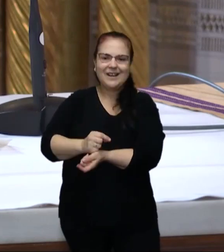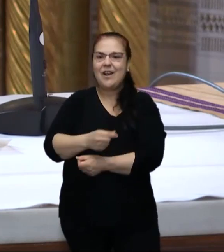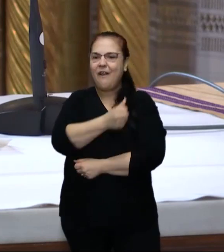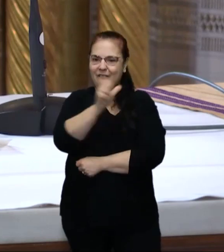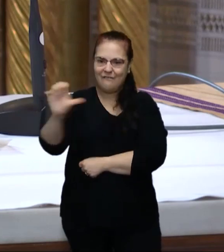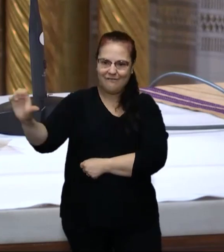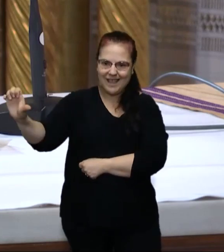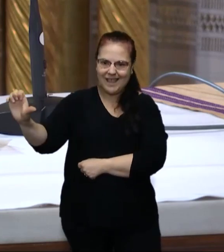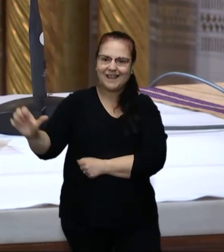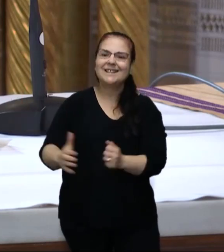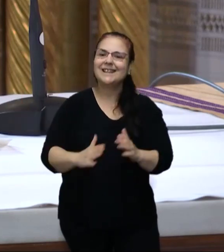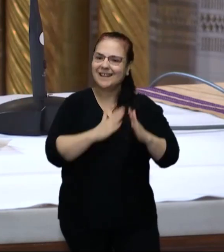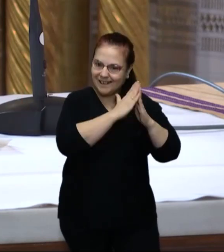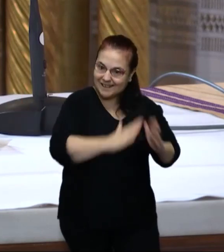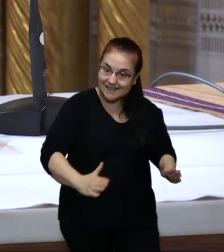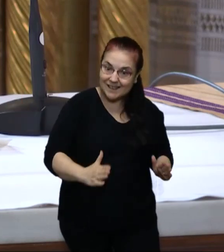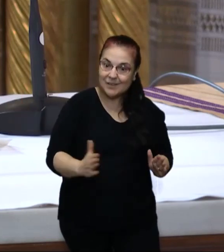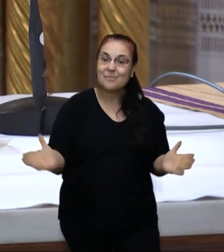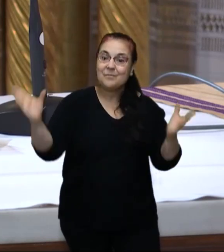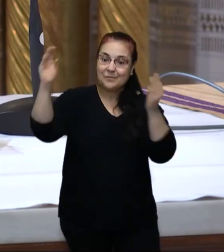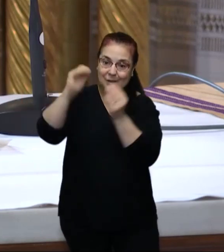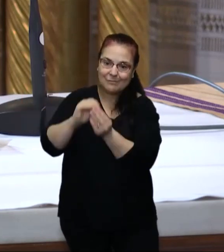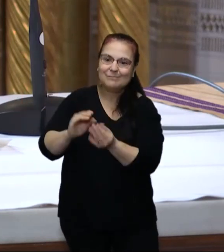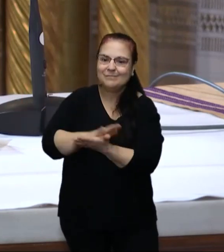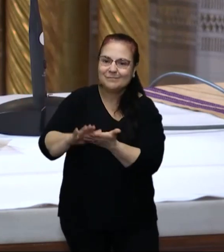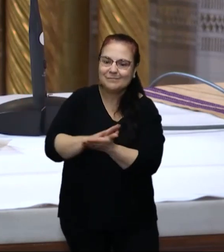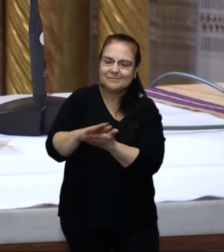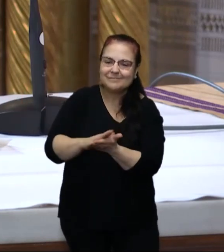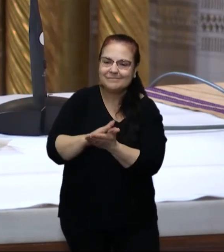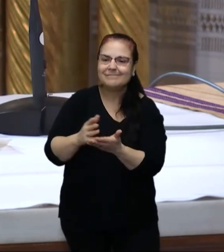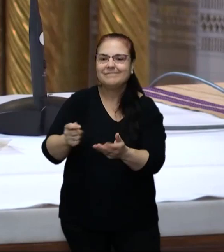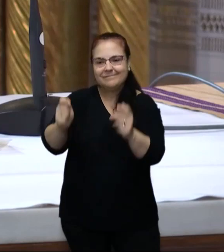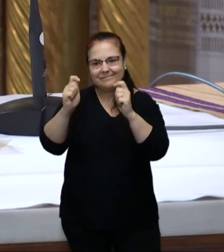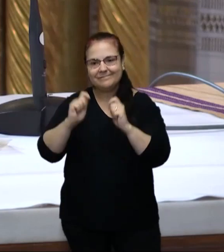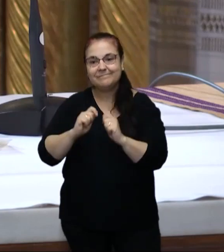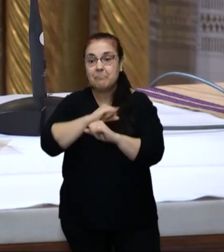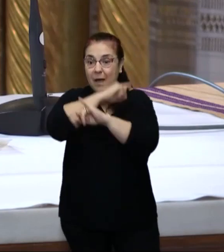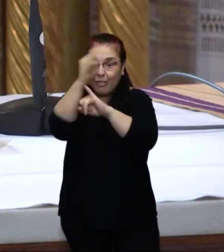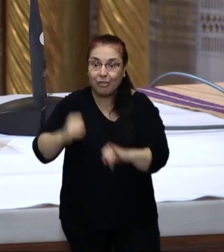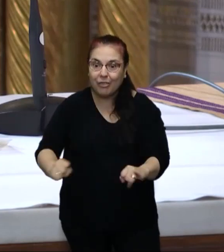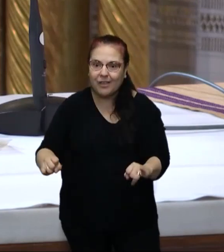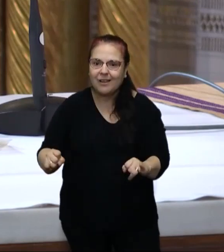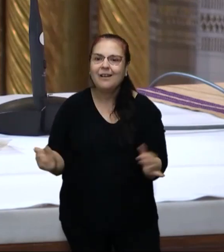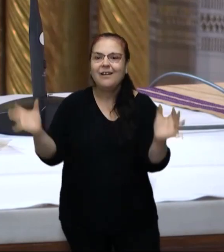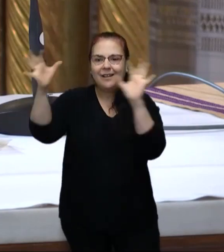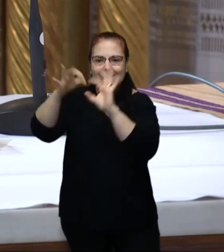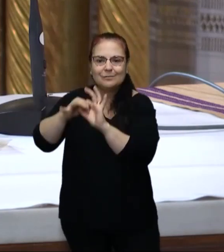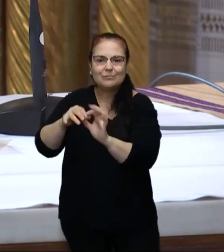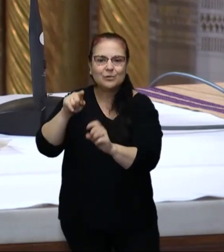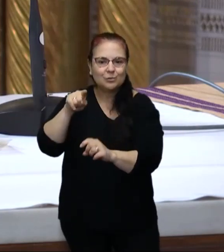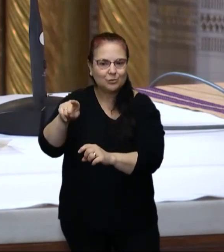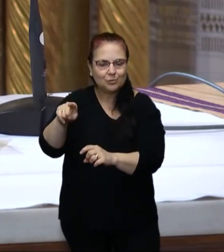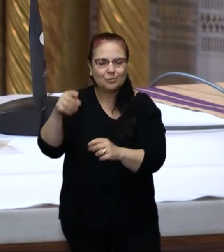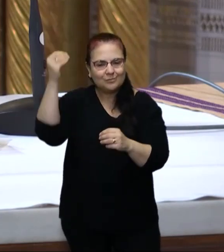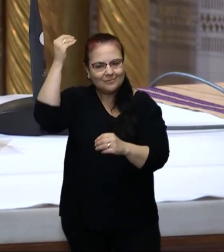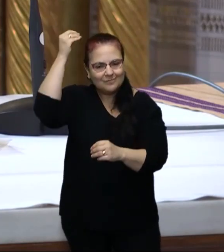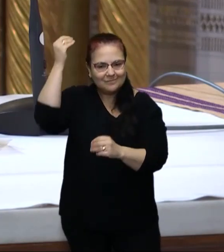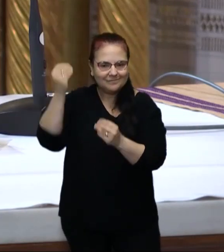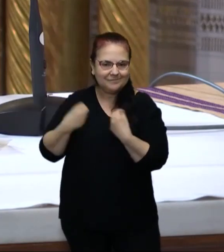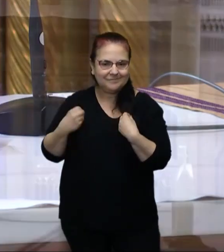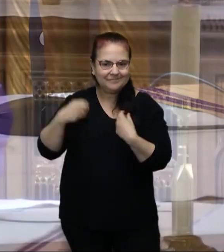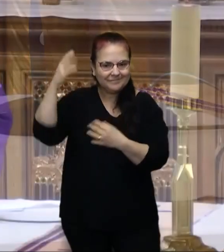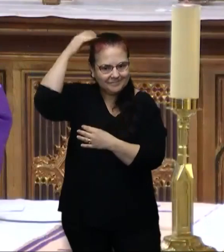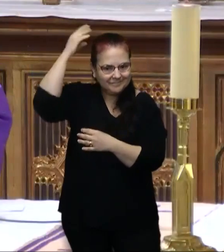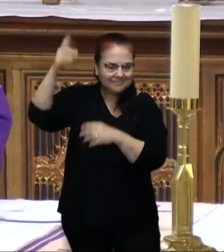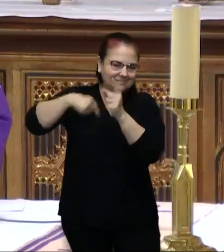pecados, sino la fe de tu Iglesia, y conforme a tu palabra concédele la paz y la unidad, tú que vives y